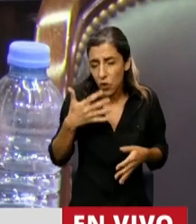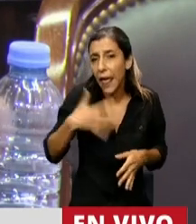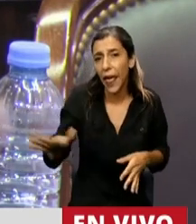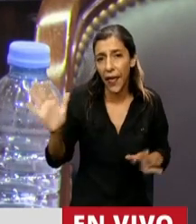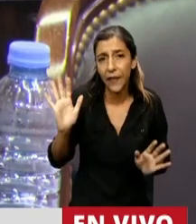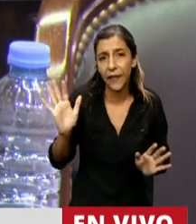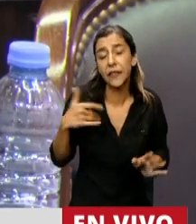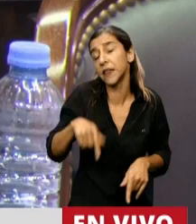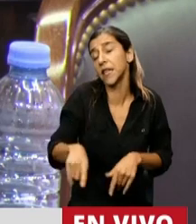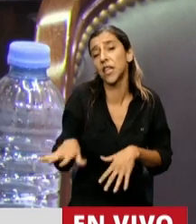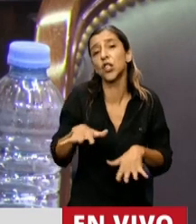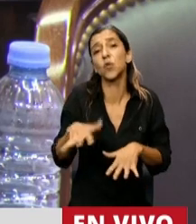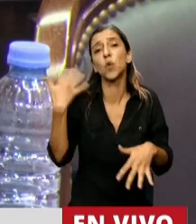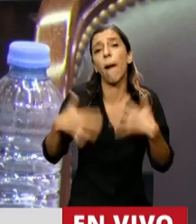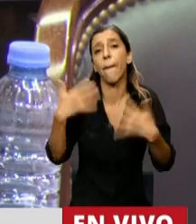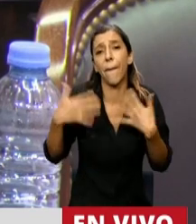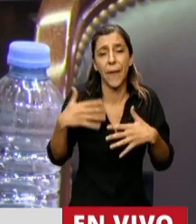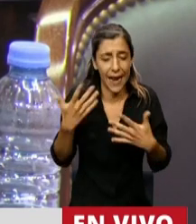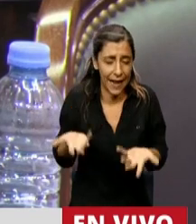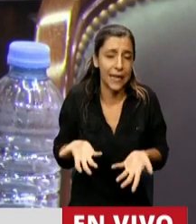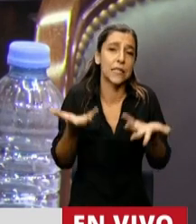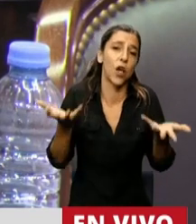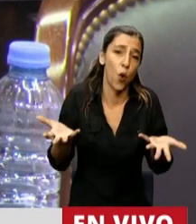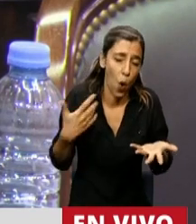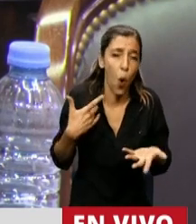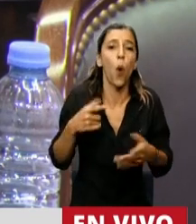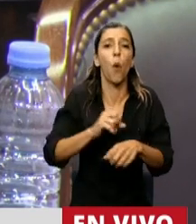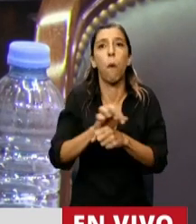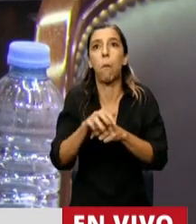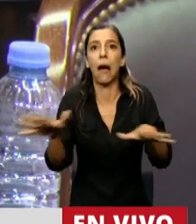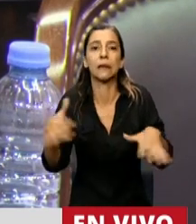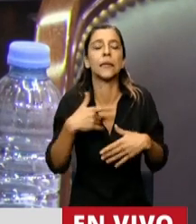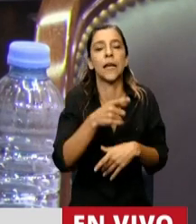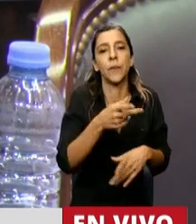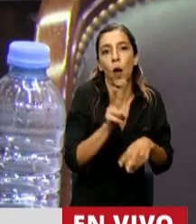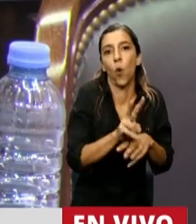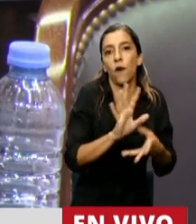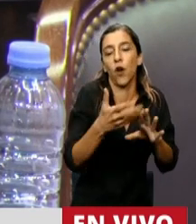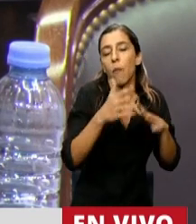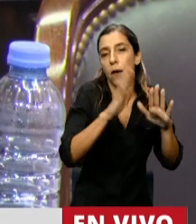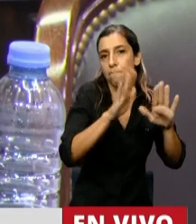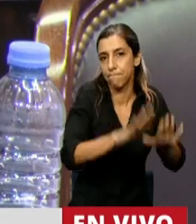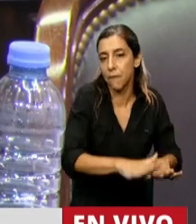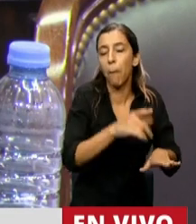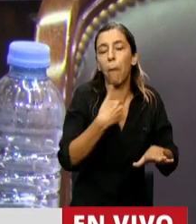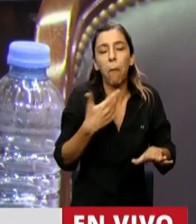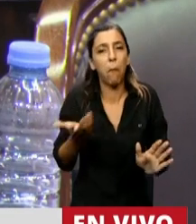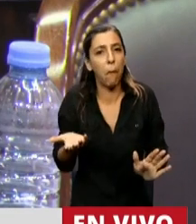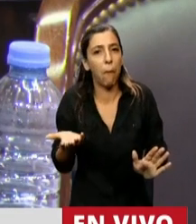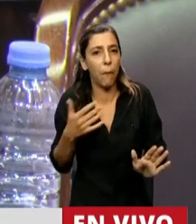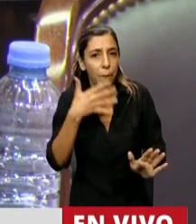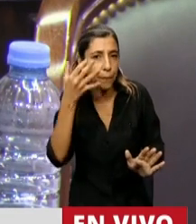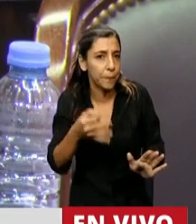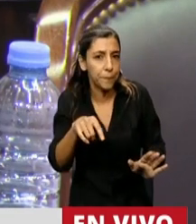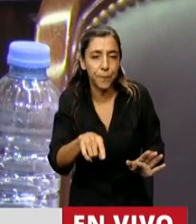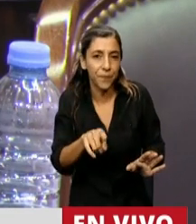del marco de la emergencia sanitaria que se vivió debido a la pandemia. Pero quiero